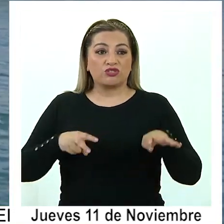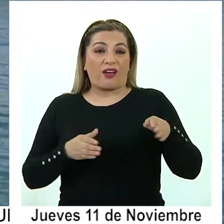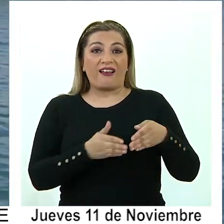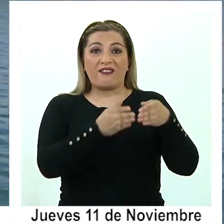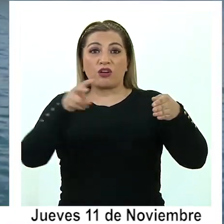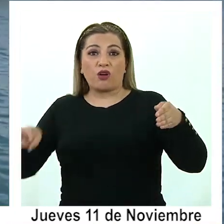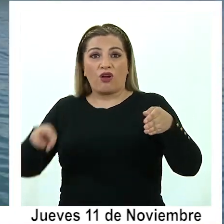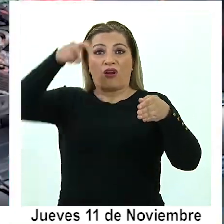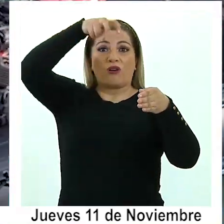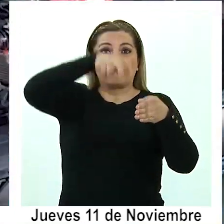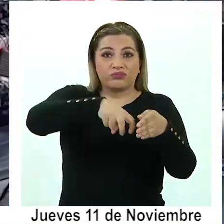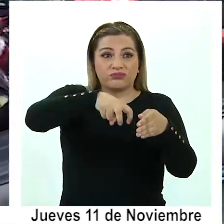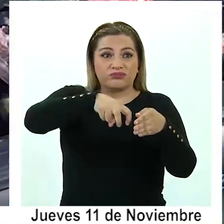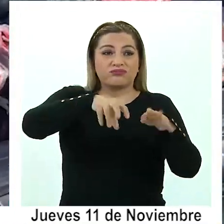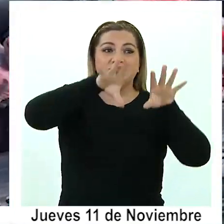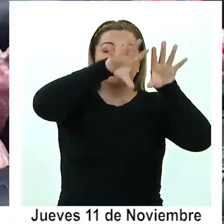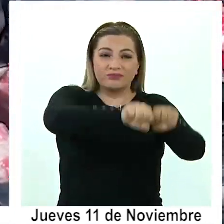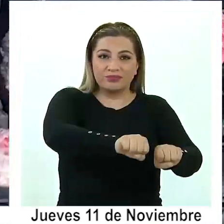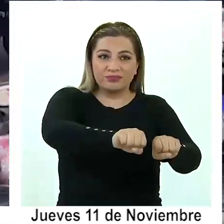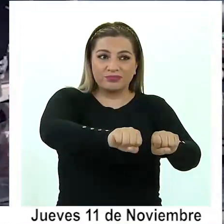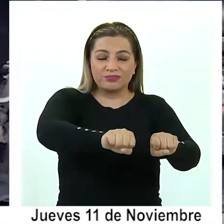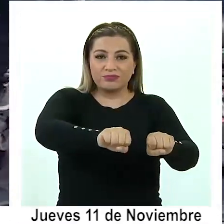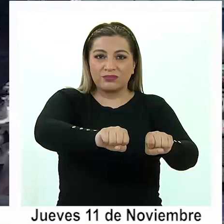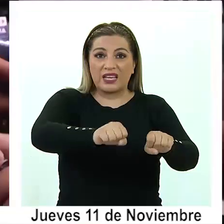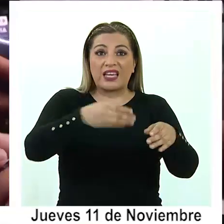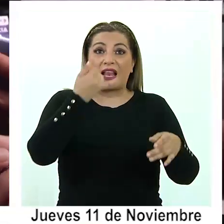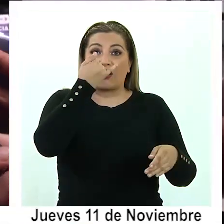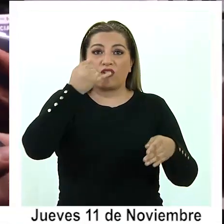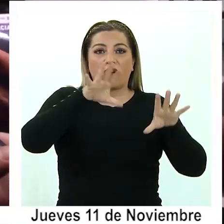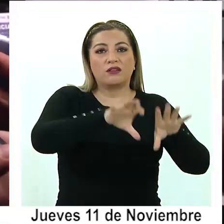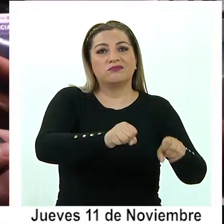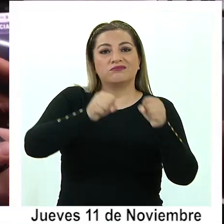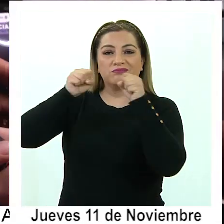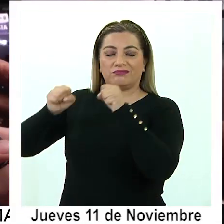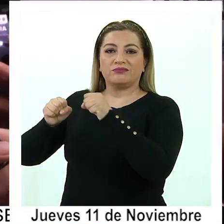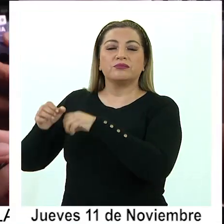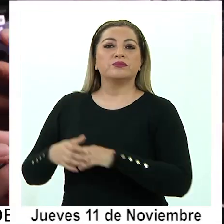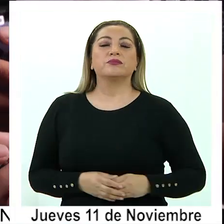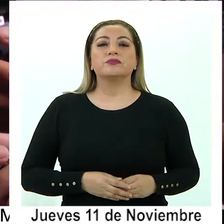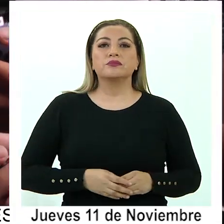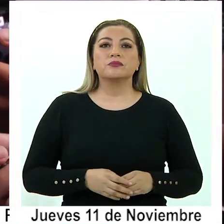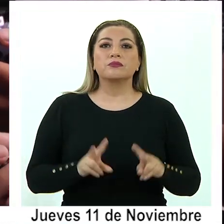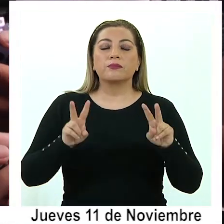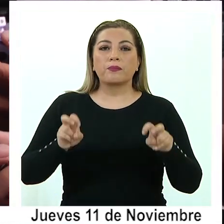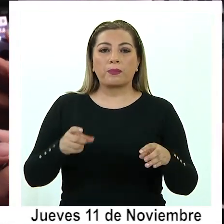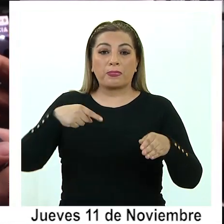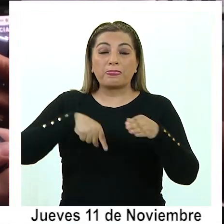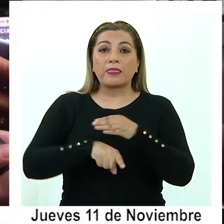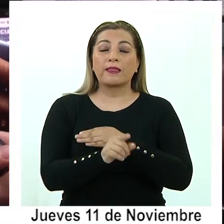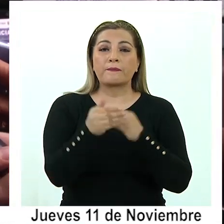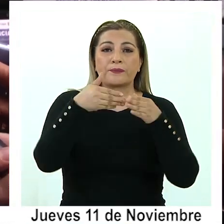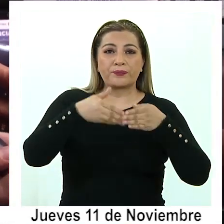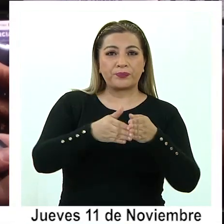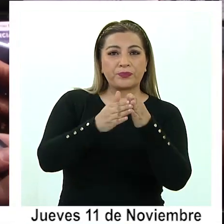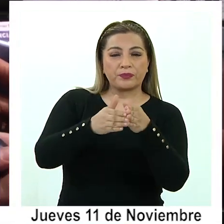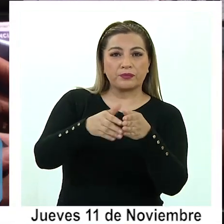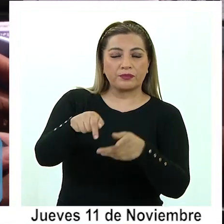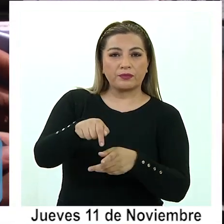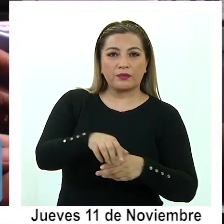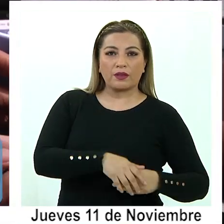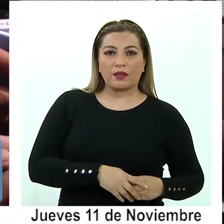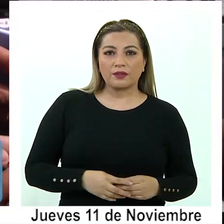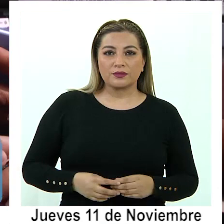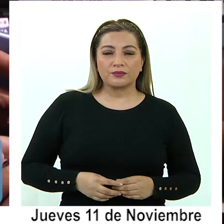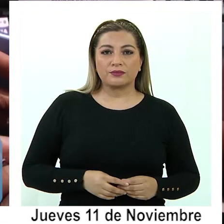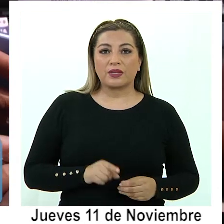ciudadanos peruanos y la incautación de la droga. La vía marítima de ingreso de drogas a la región es una